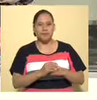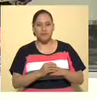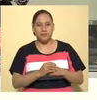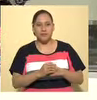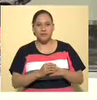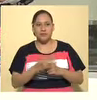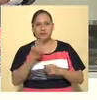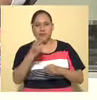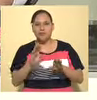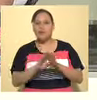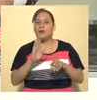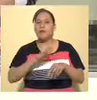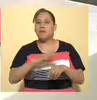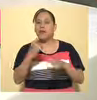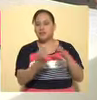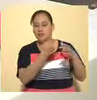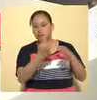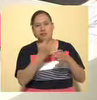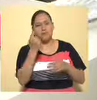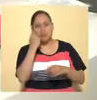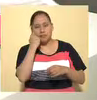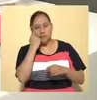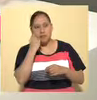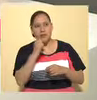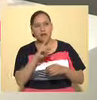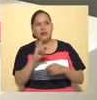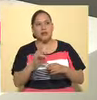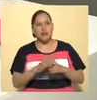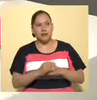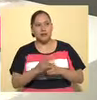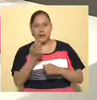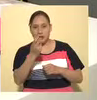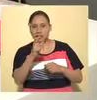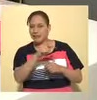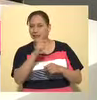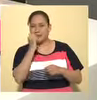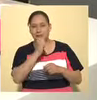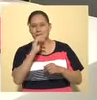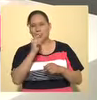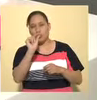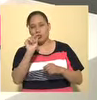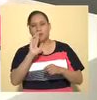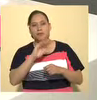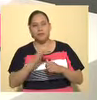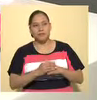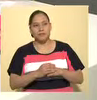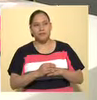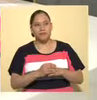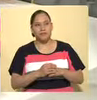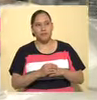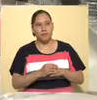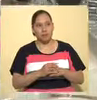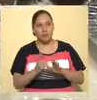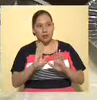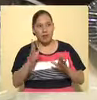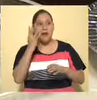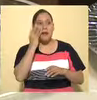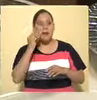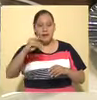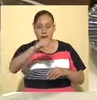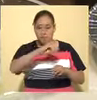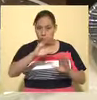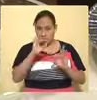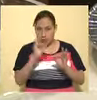exacto, semilla. Exacto, a lo mejor no se llega a molar, pero y si no se pierdes mueve... Pierdes hasta el diente. Sí, nos va a quedar así medio mal. Ya le tenemos el limón y